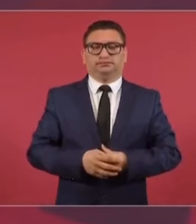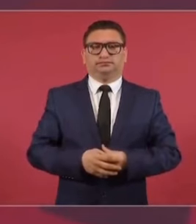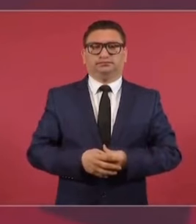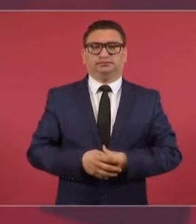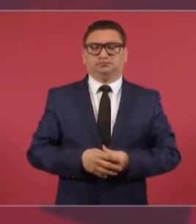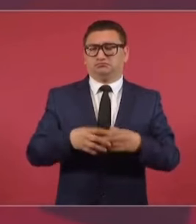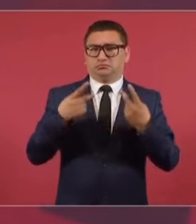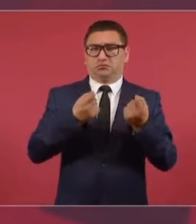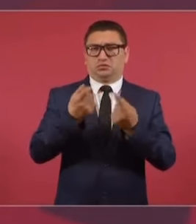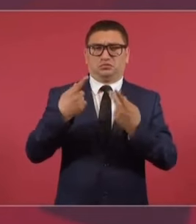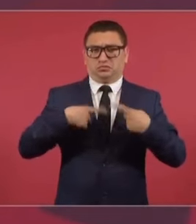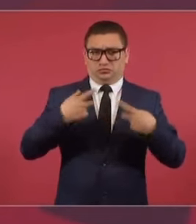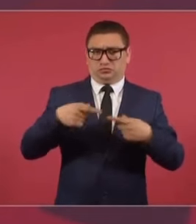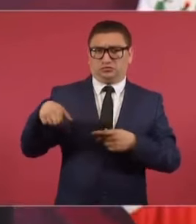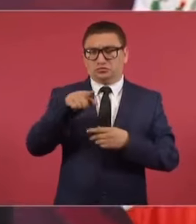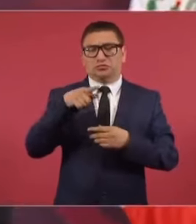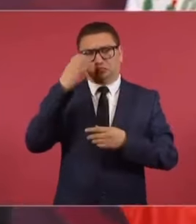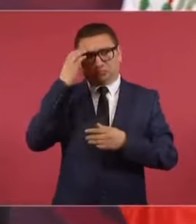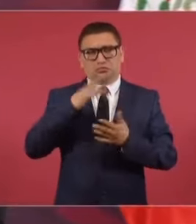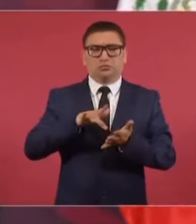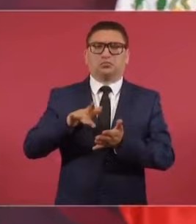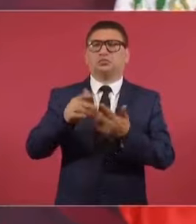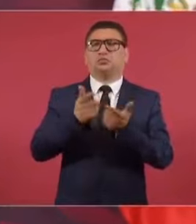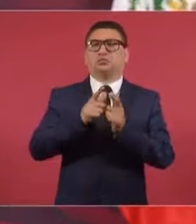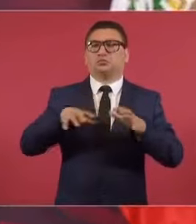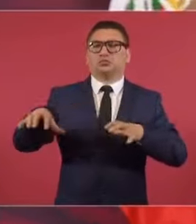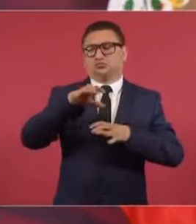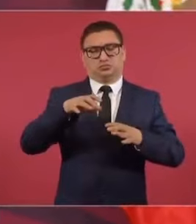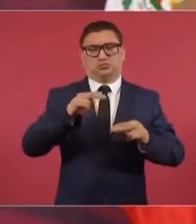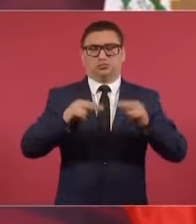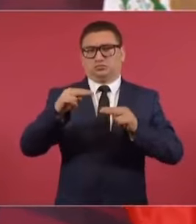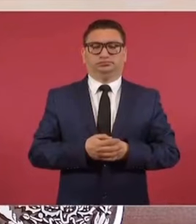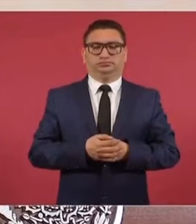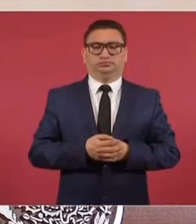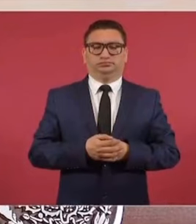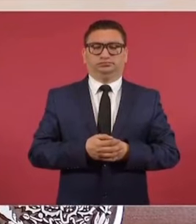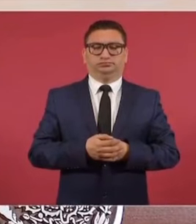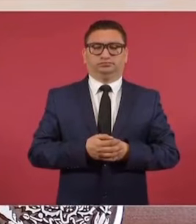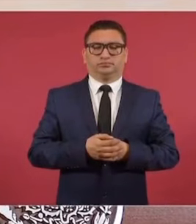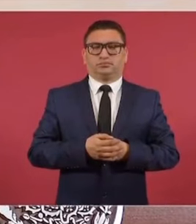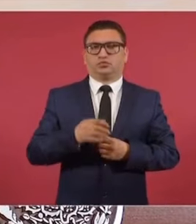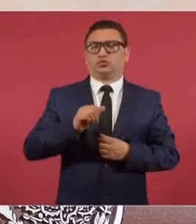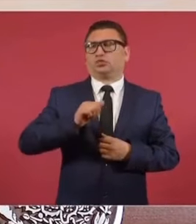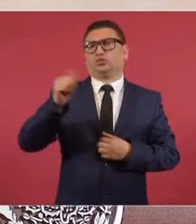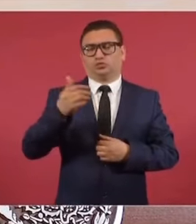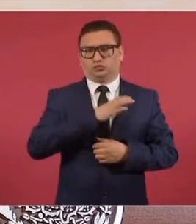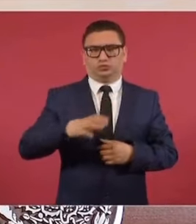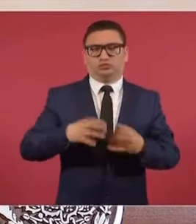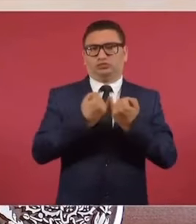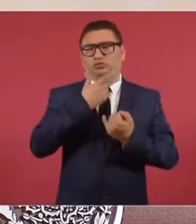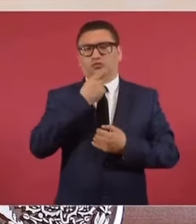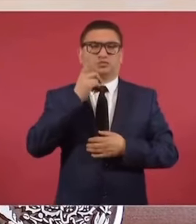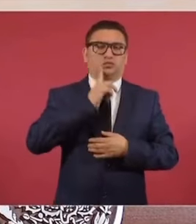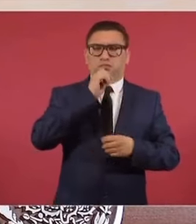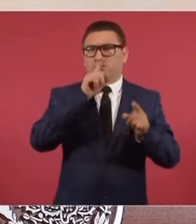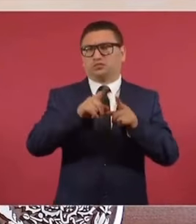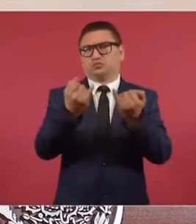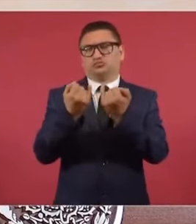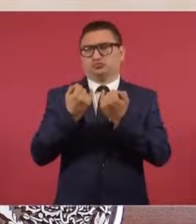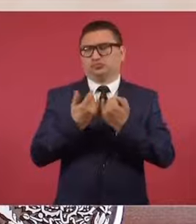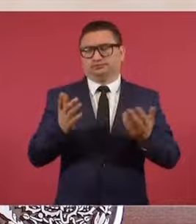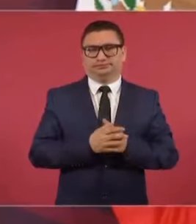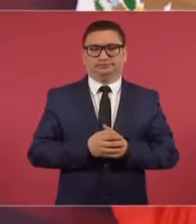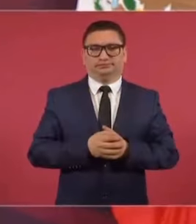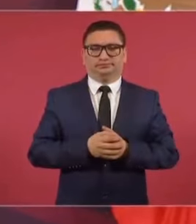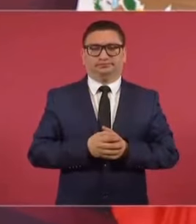simpatías de sectores de clase media, de jóvenes, como otros aspirantes, mujeres y hombres.